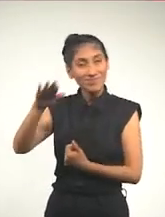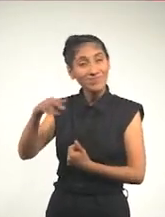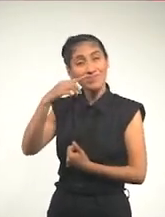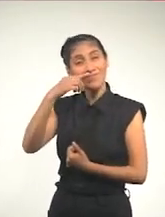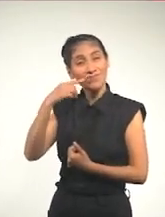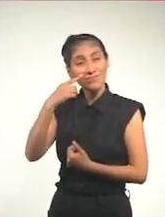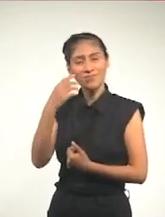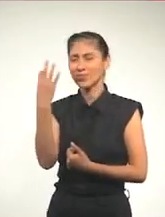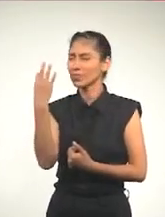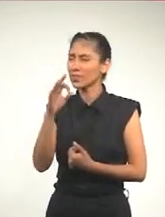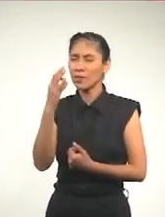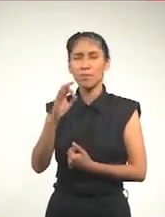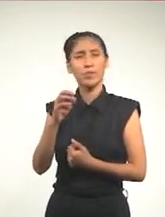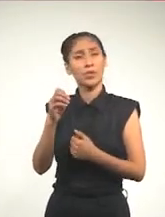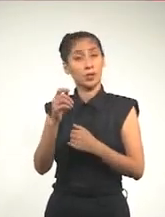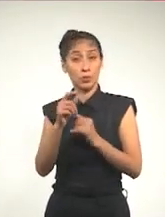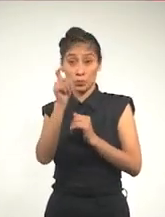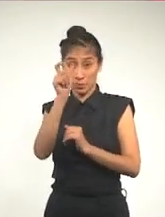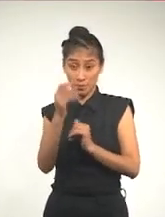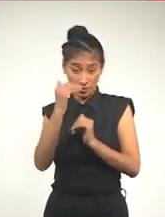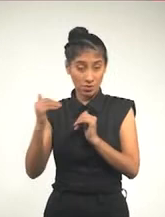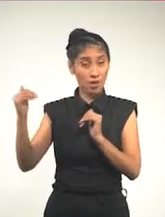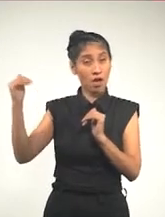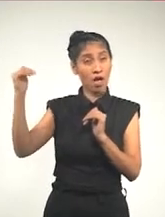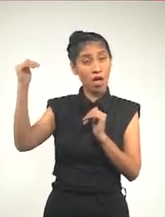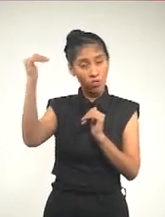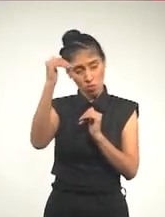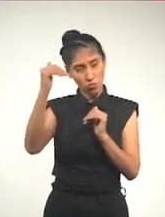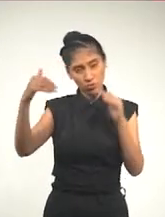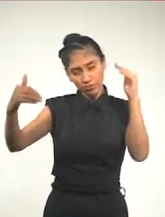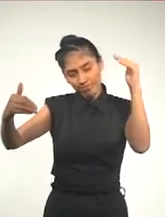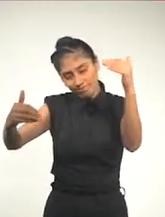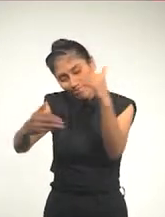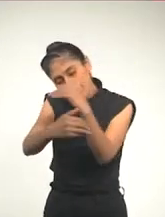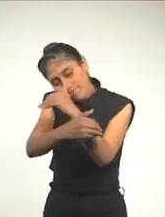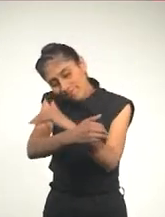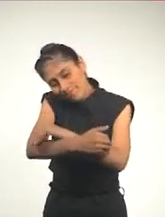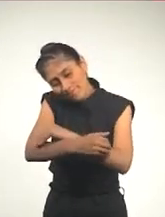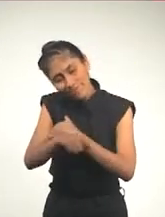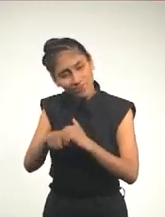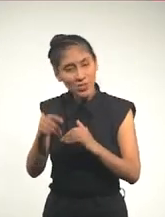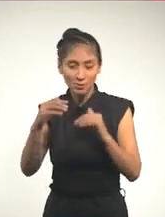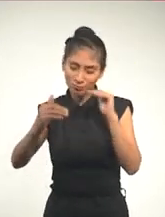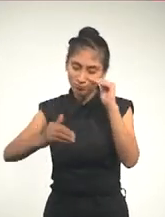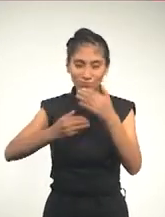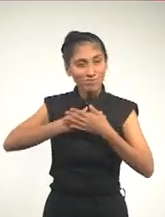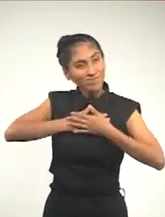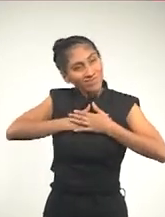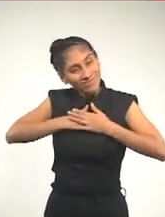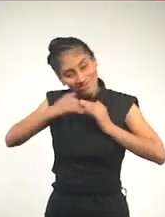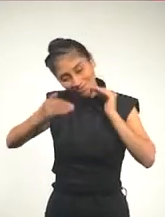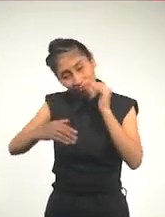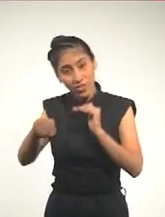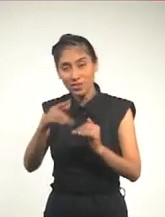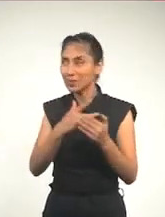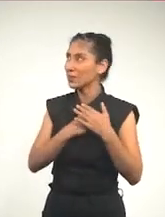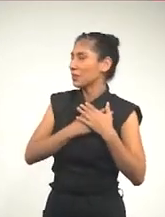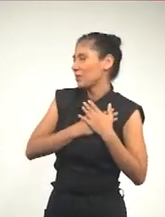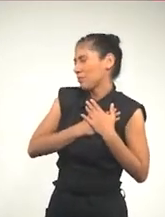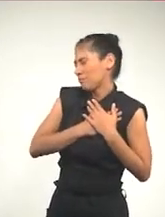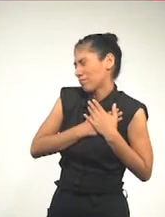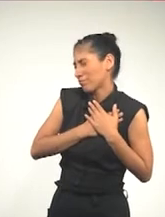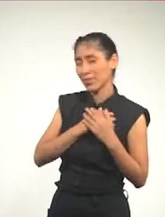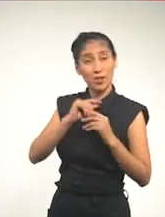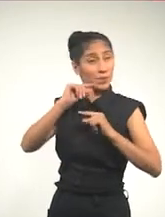niños reciban el acompañamiento de un adulto que los acoja y les brinde seguridad y confianza para poder poco a poco